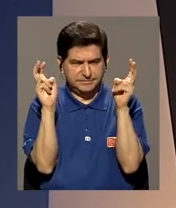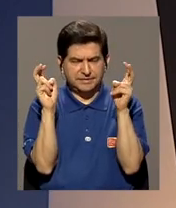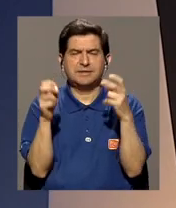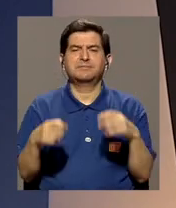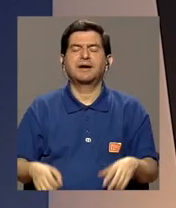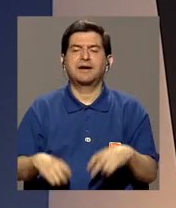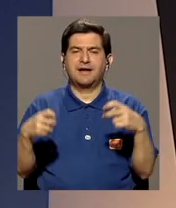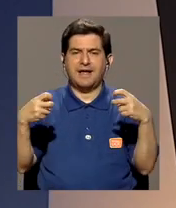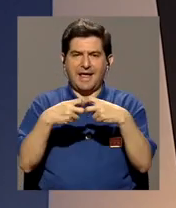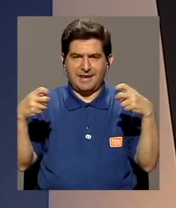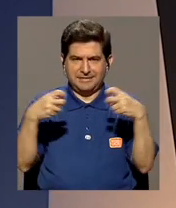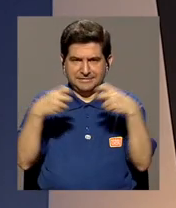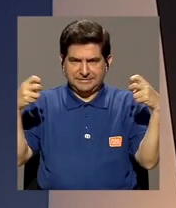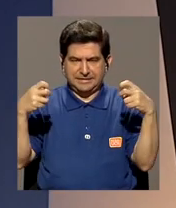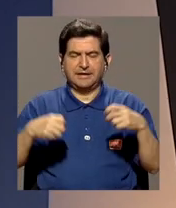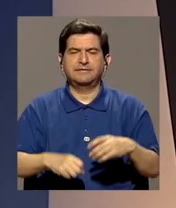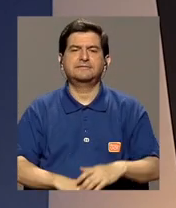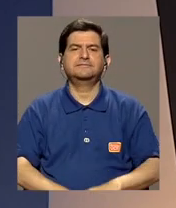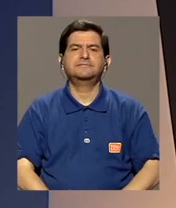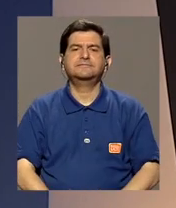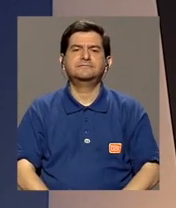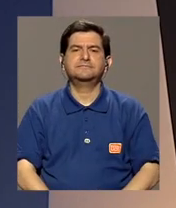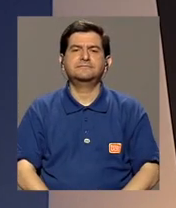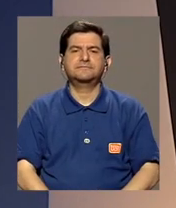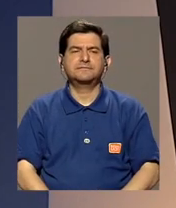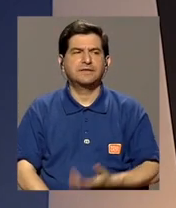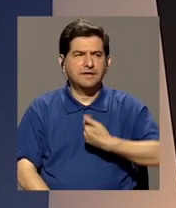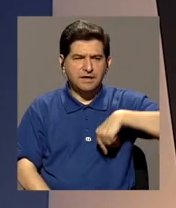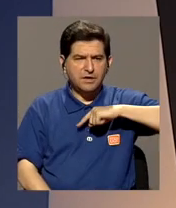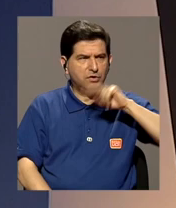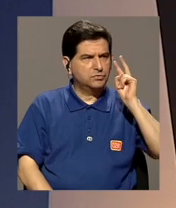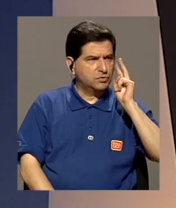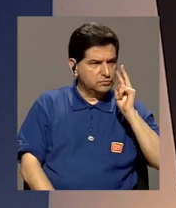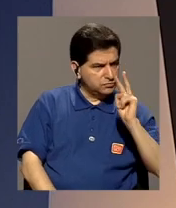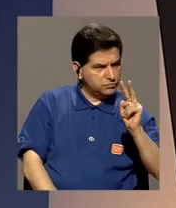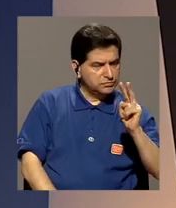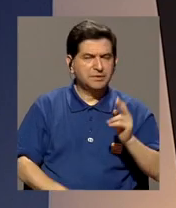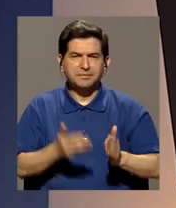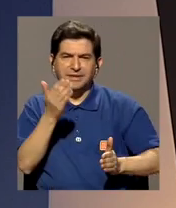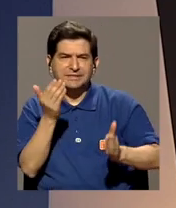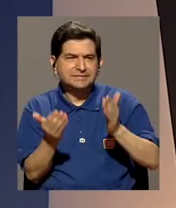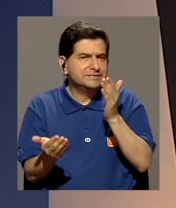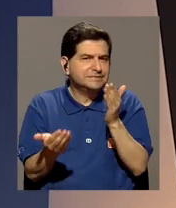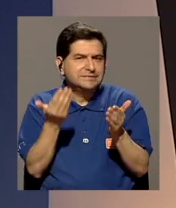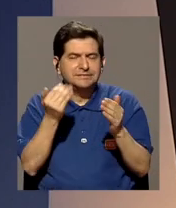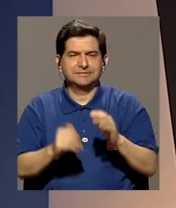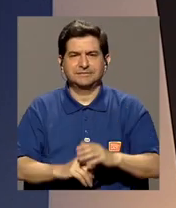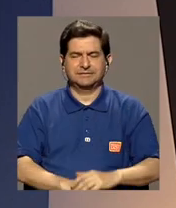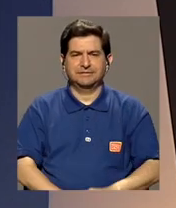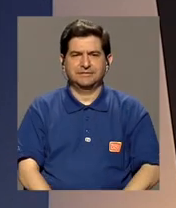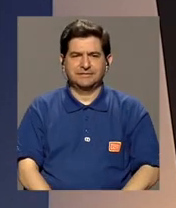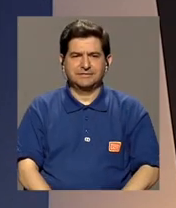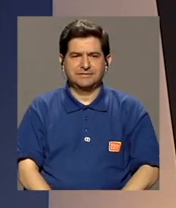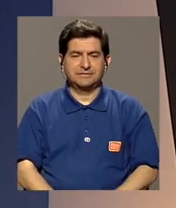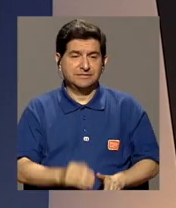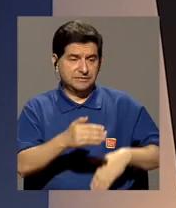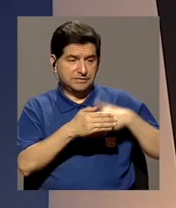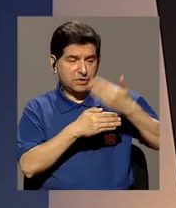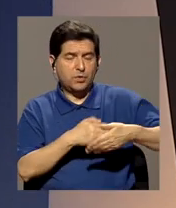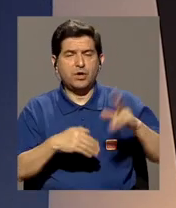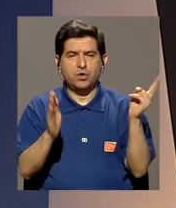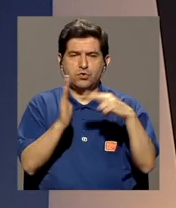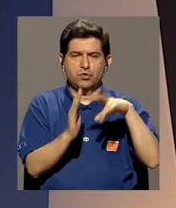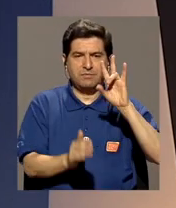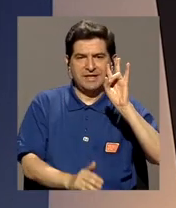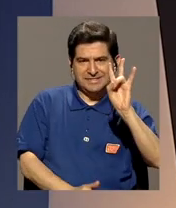eléctrico por ejemplo hemos visto más bien un después del